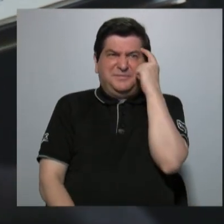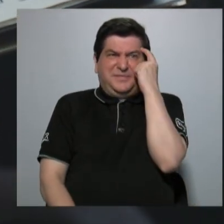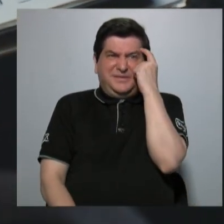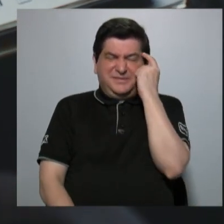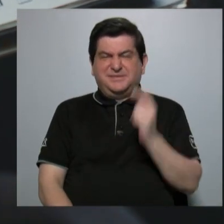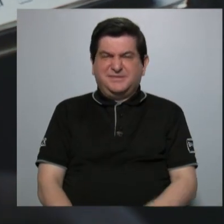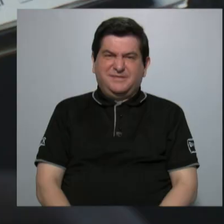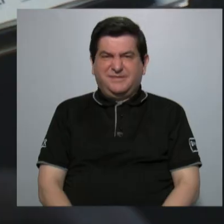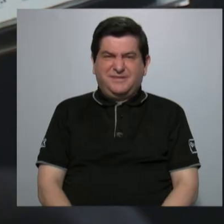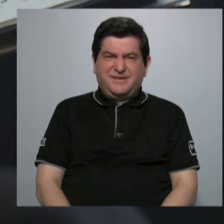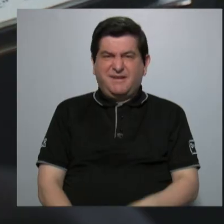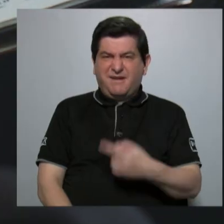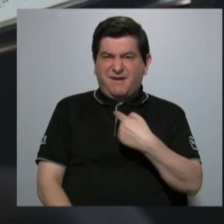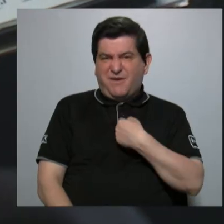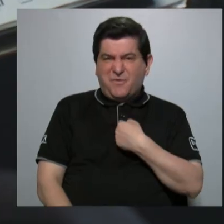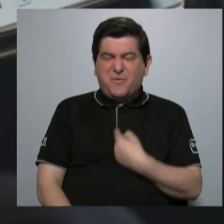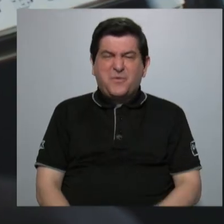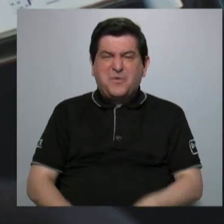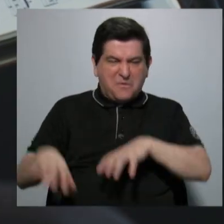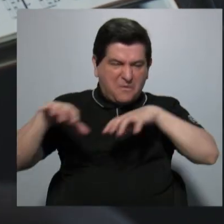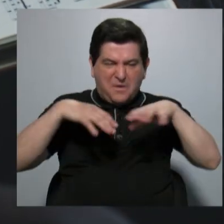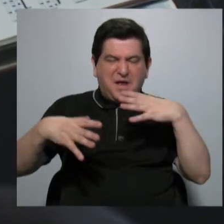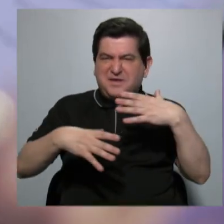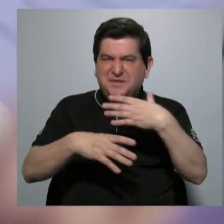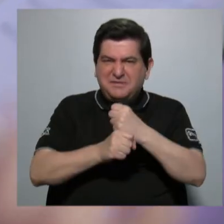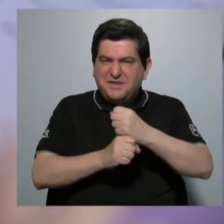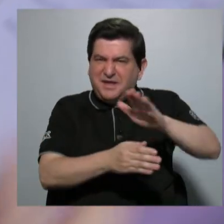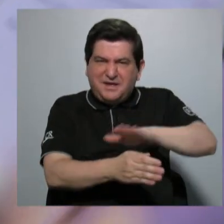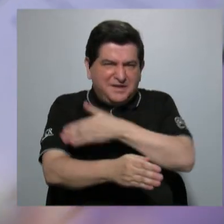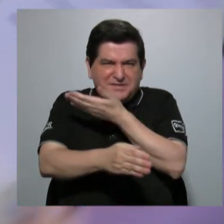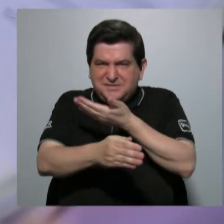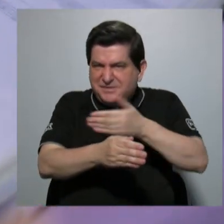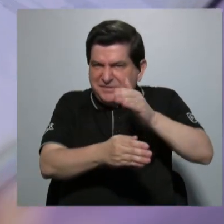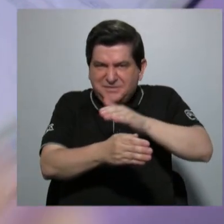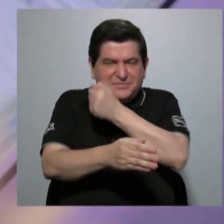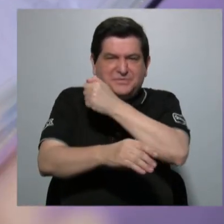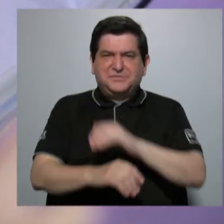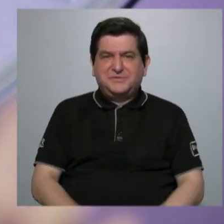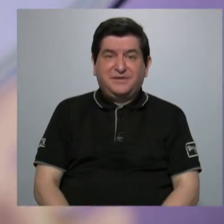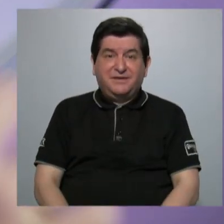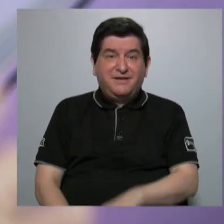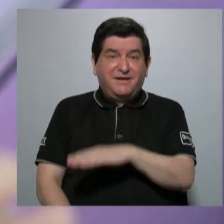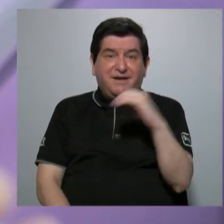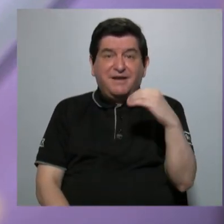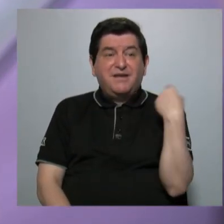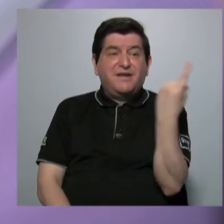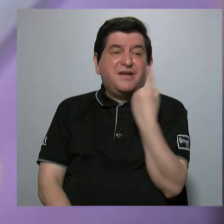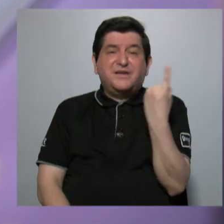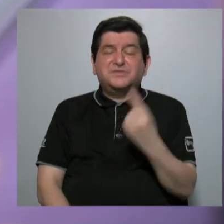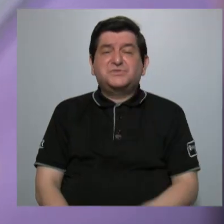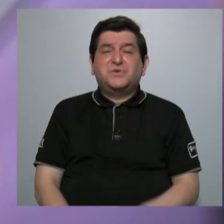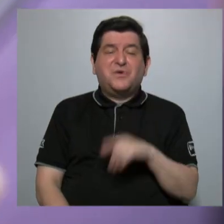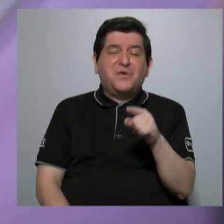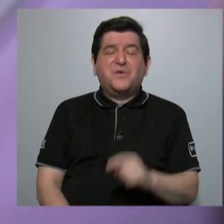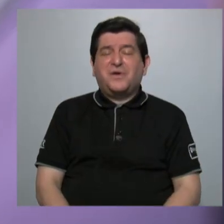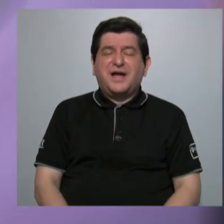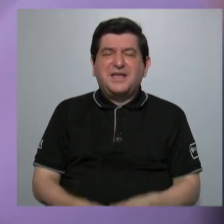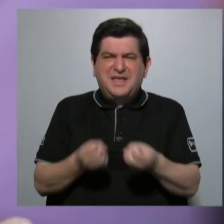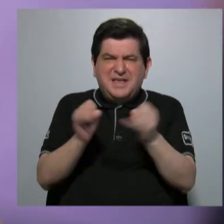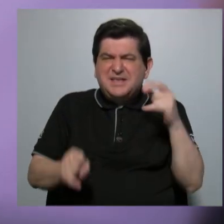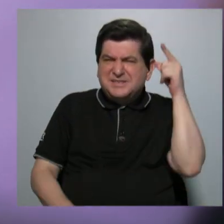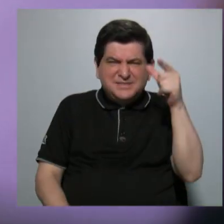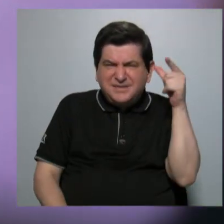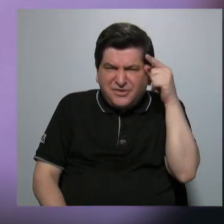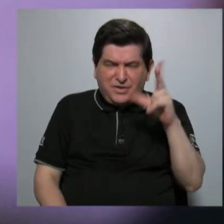darse el lujo de llegar a dar un concierto, ¿verdad? Claro. Y solo tocar piezas nada más sin ningún